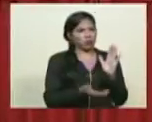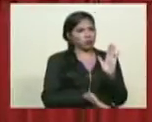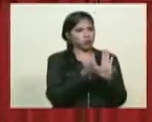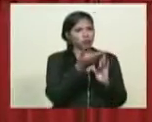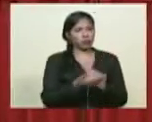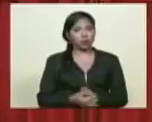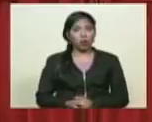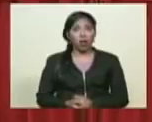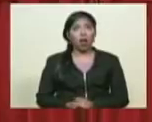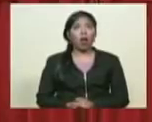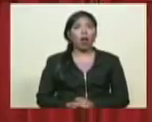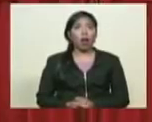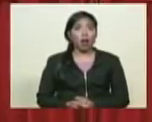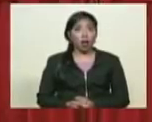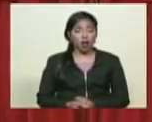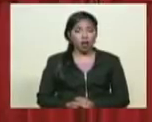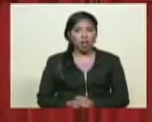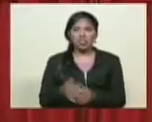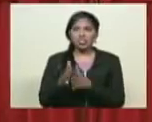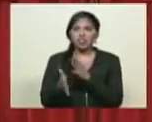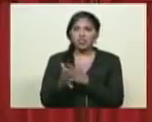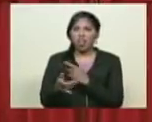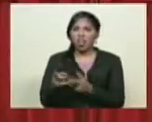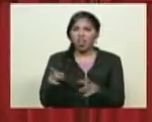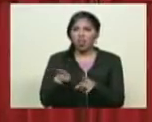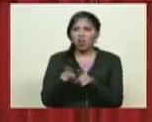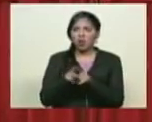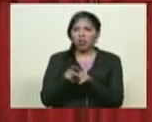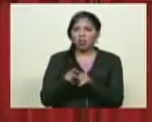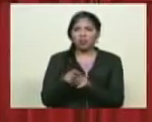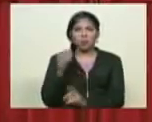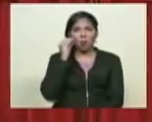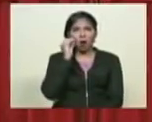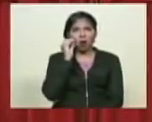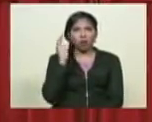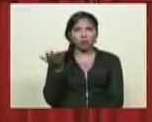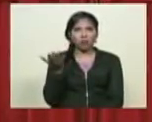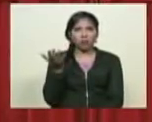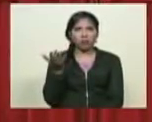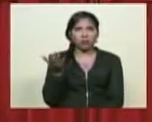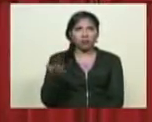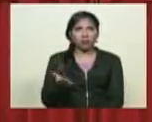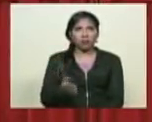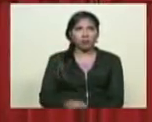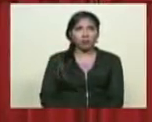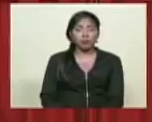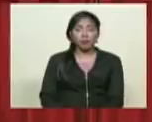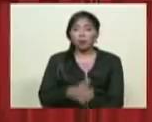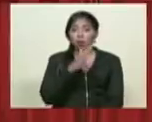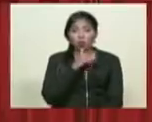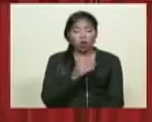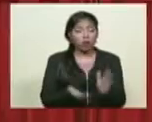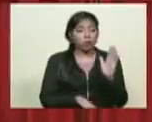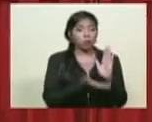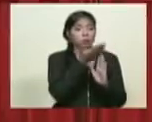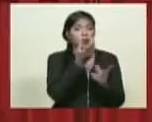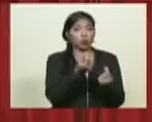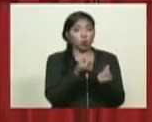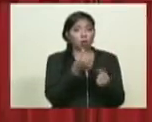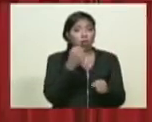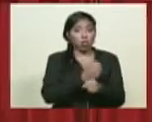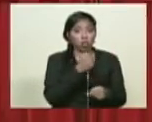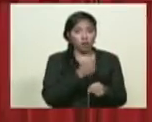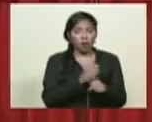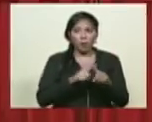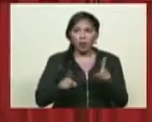Se cae sola por reducción a lo absurdo. ¿No es que dicen, señor Adán? porque no hay aumento de sueldo ahorita y los precios siguen